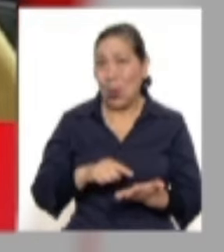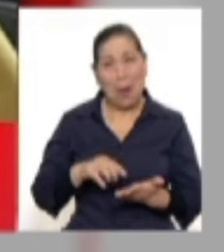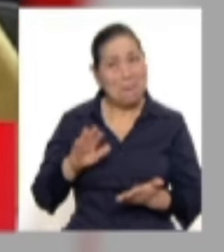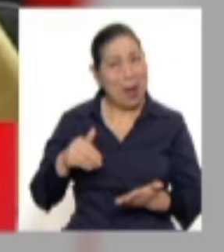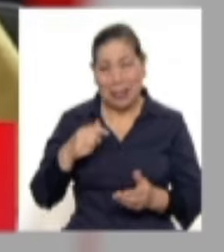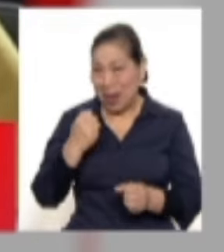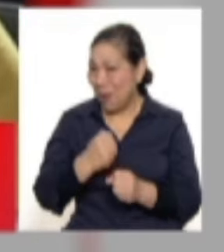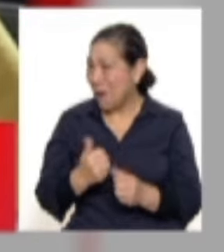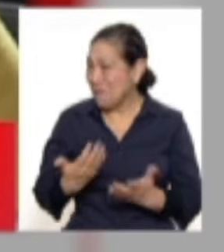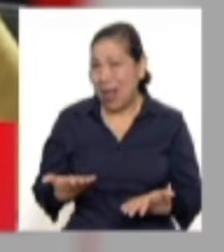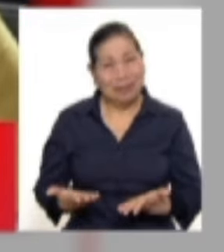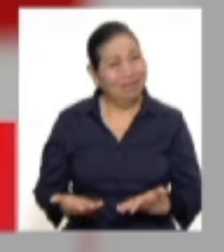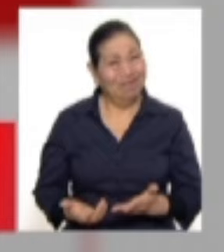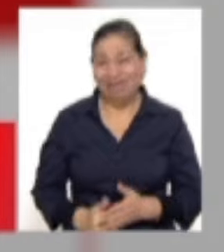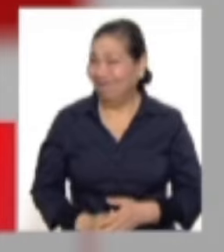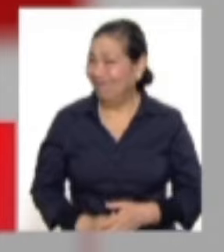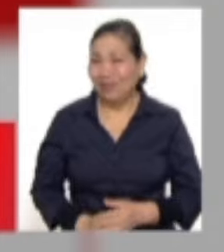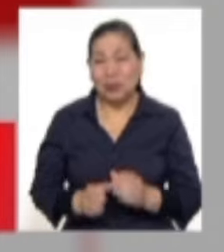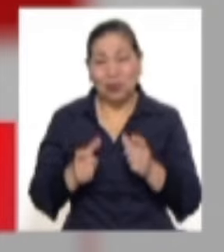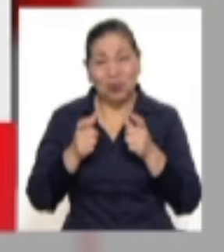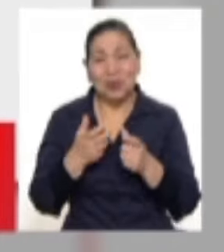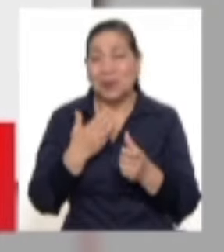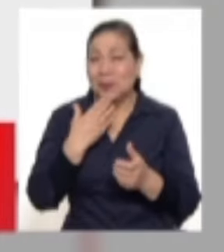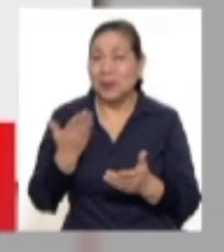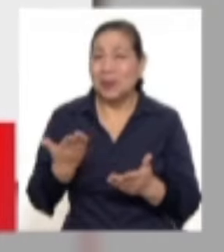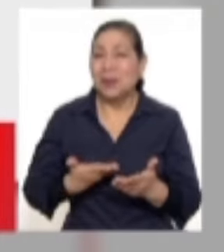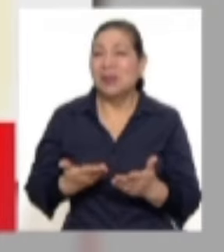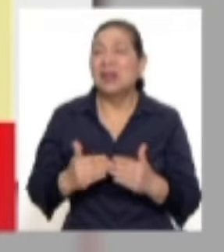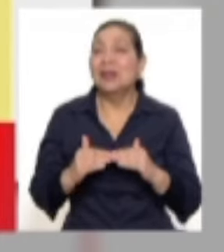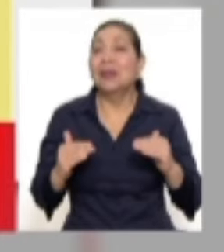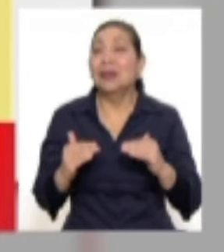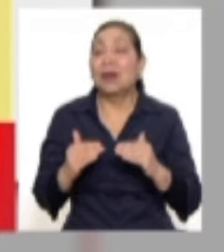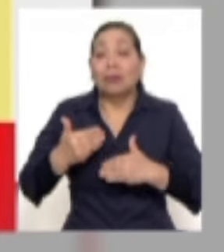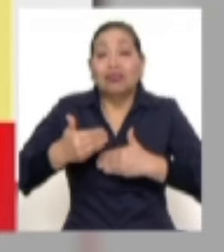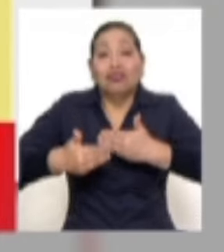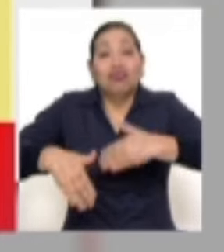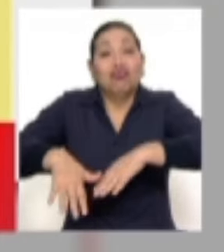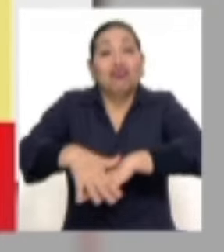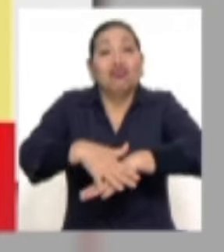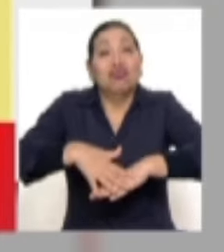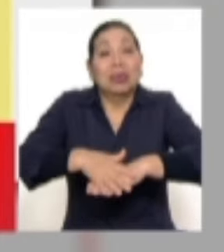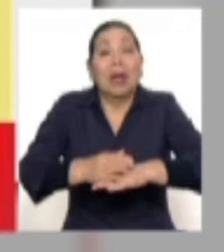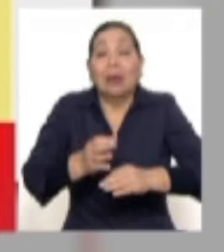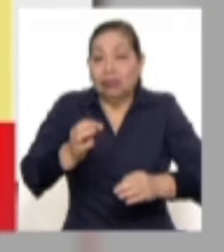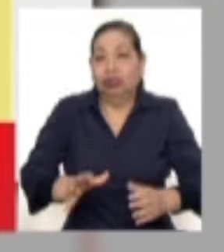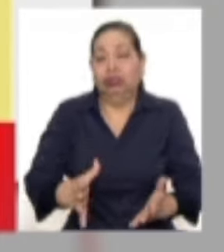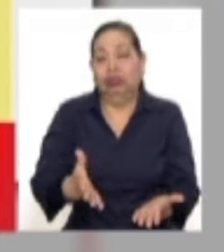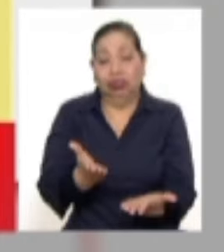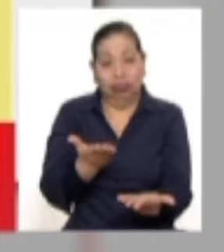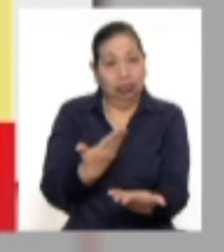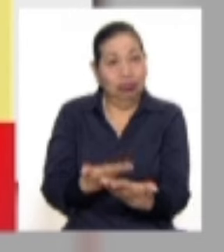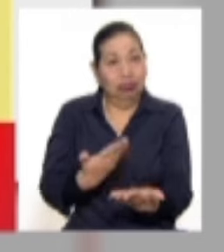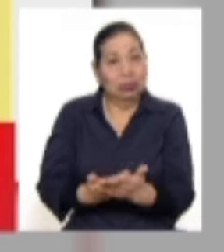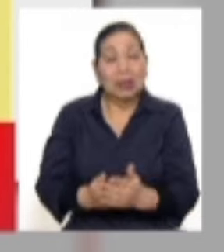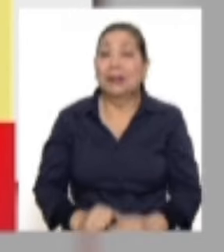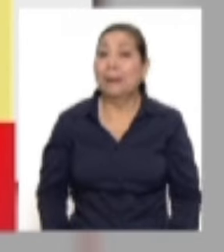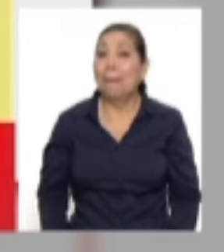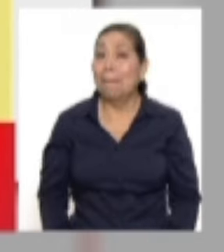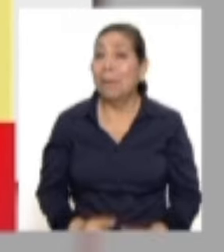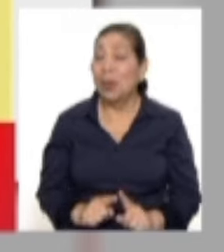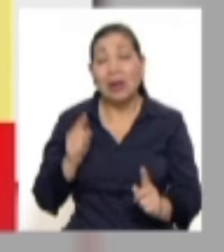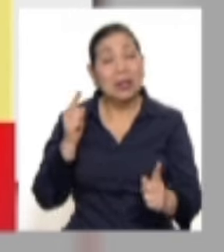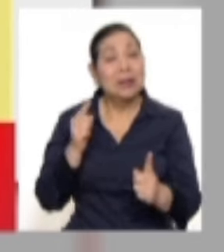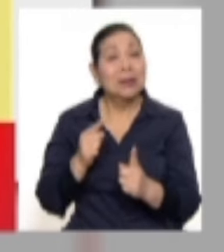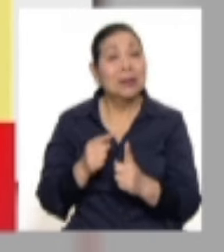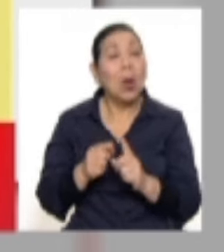La medida ejecutada por la Autoridad Nacional de Control se da en el marco del procedimiento disciplinario iniciado a la magistrada con